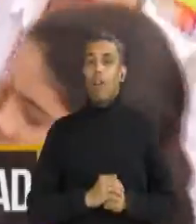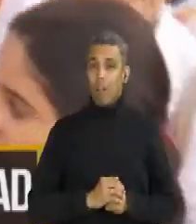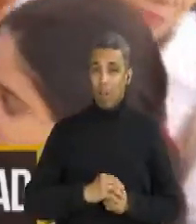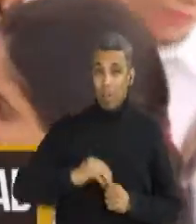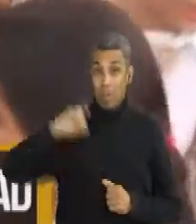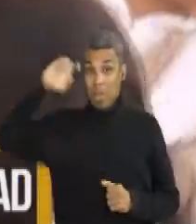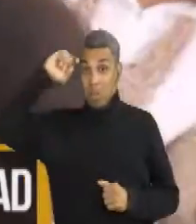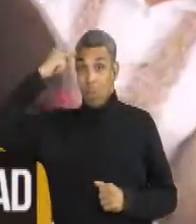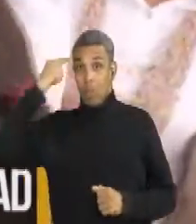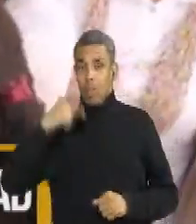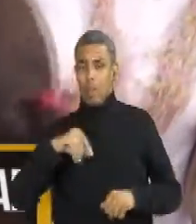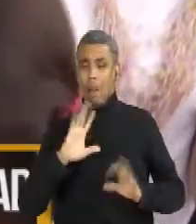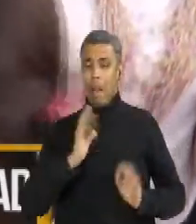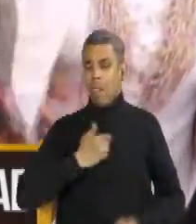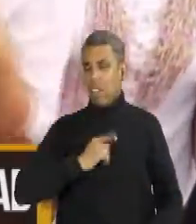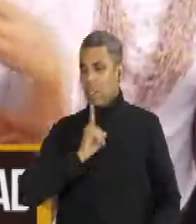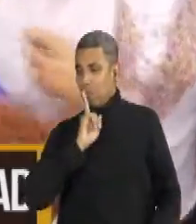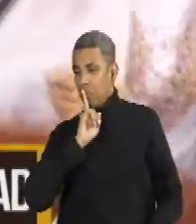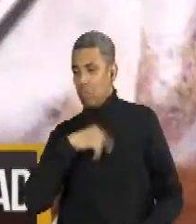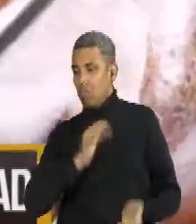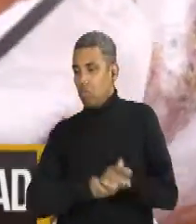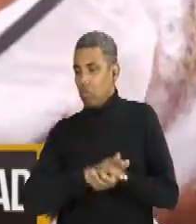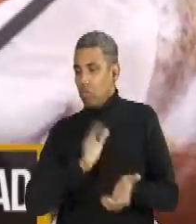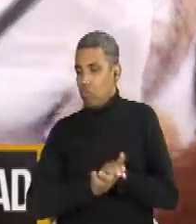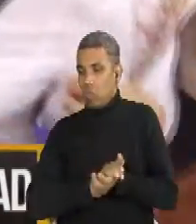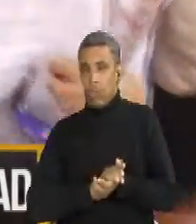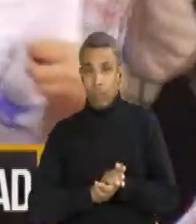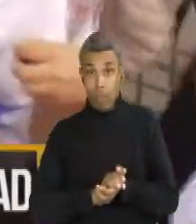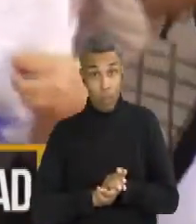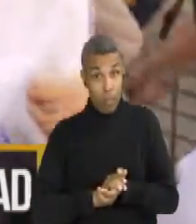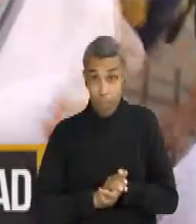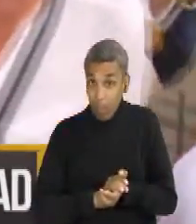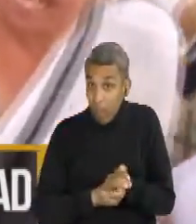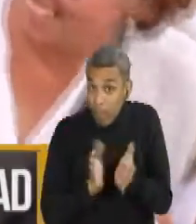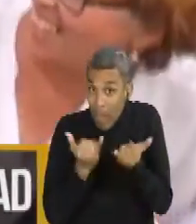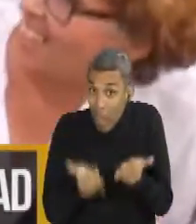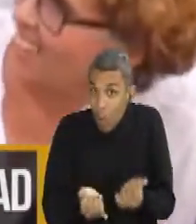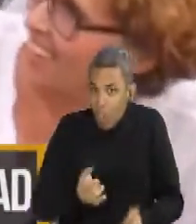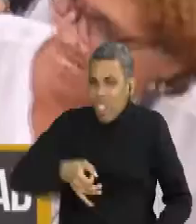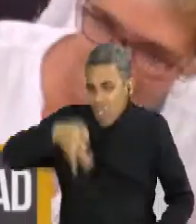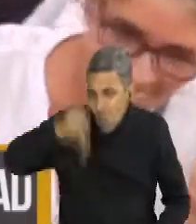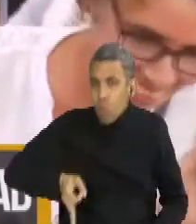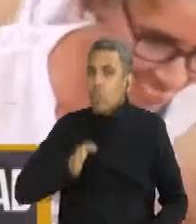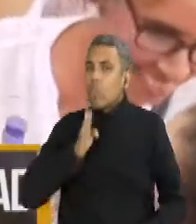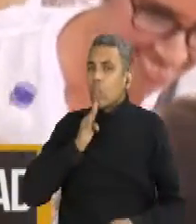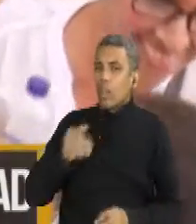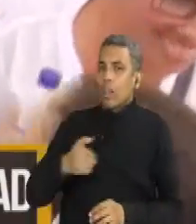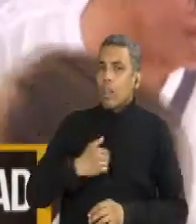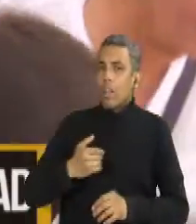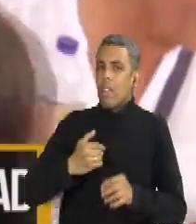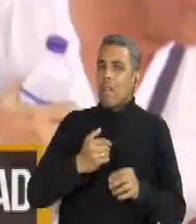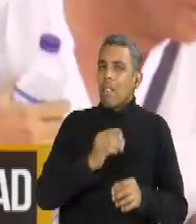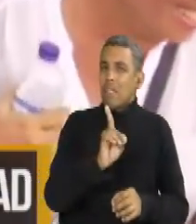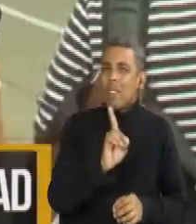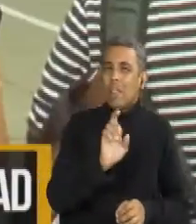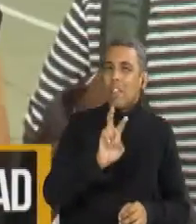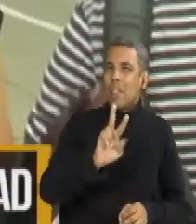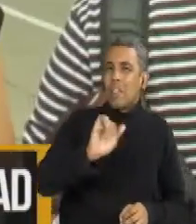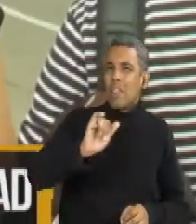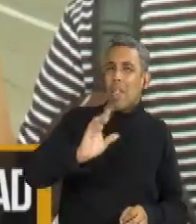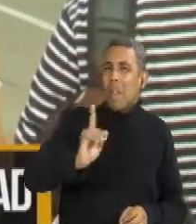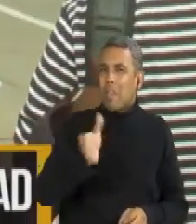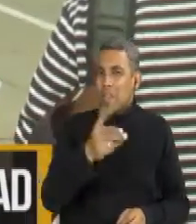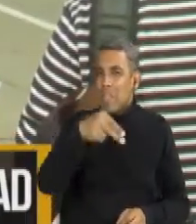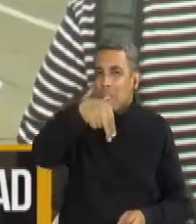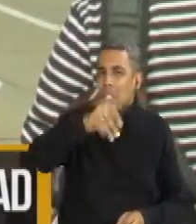final esperan que se sepa la verdad y que paguen los verdaderos culpables del crimen de David Núñez Cala. No es fácil, no